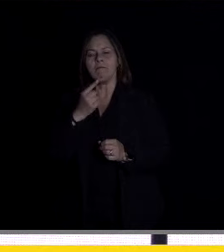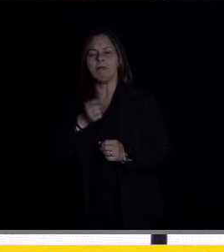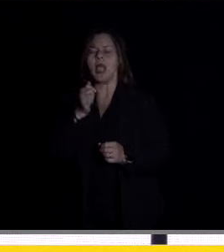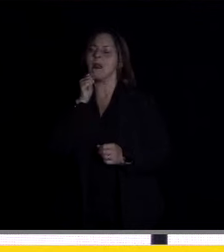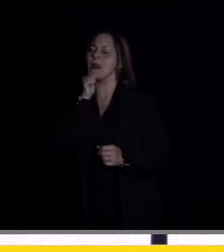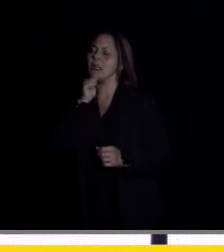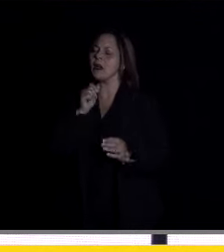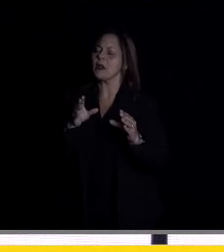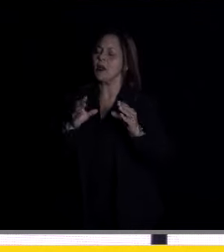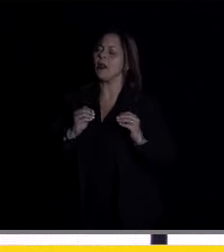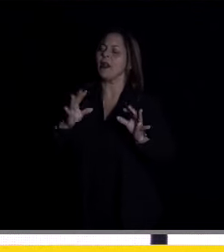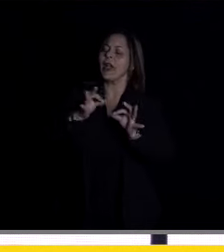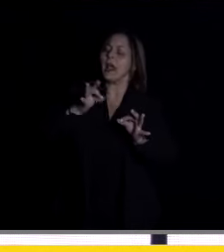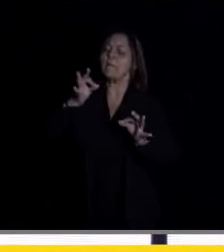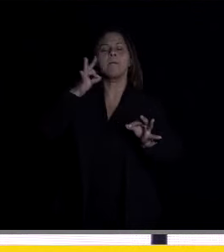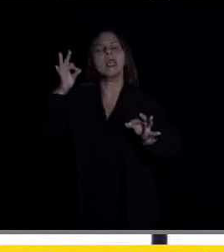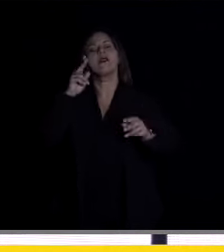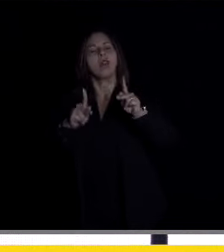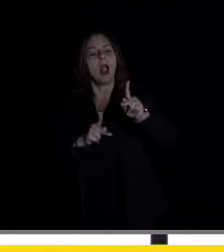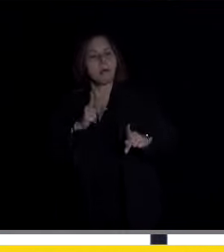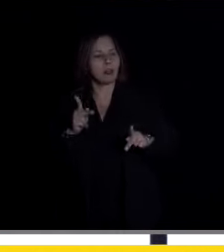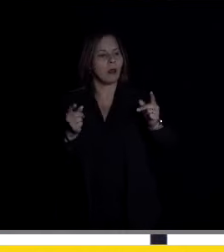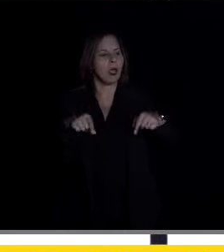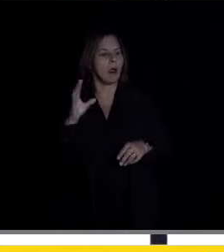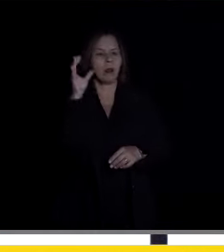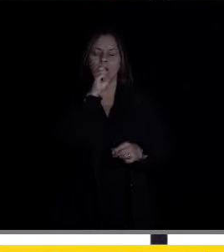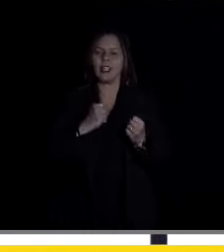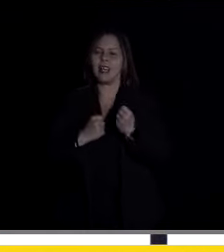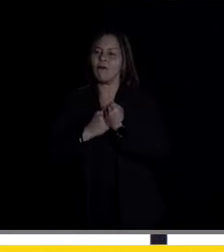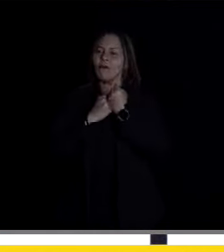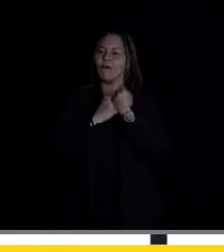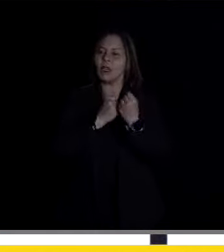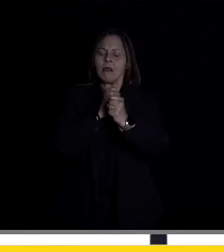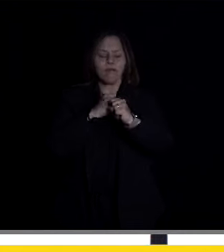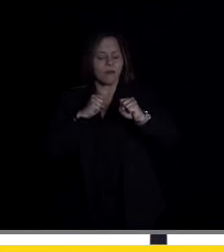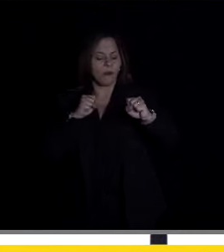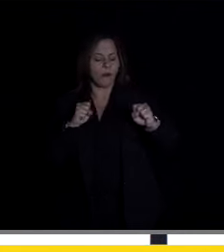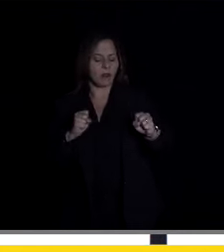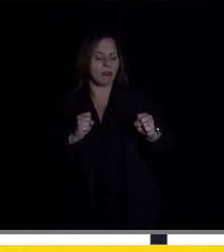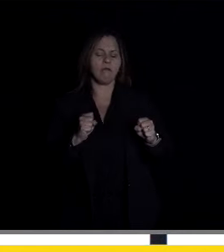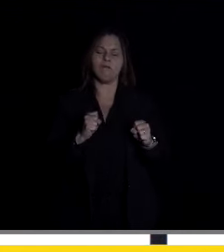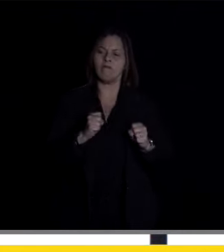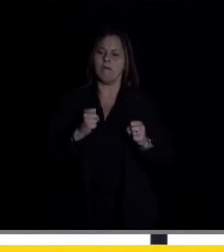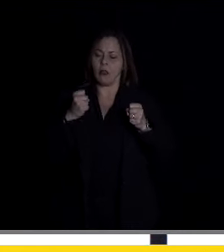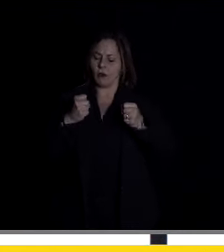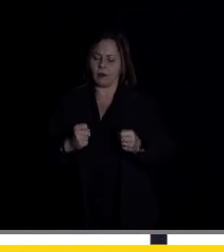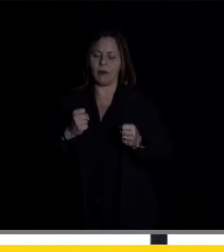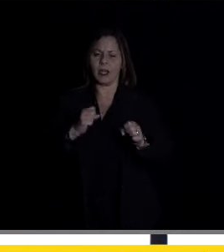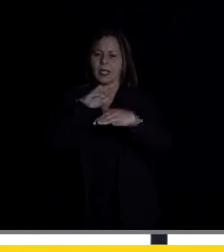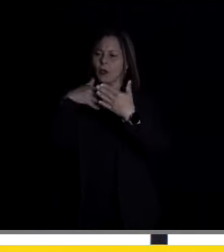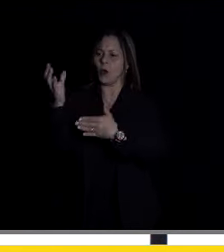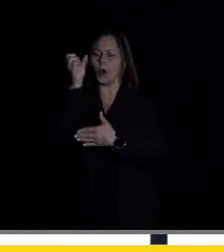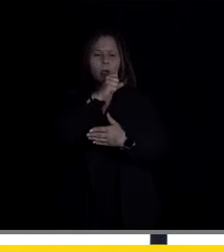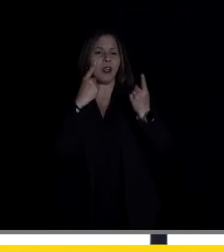tenemos que reconocer el espíritu de la gente de esta ciudad criolla, la fuerza de voluntad de todos los cagüeños y cagüeñas. Por eso Cuando